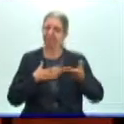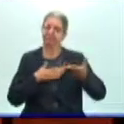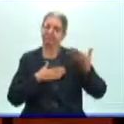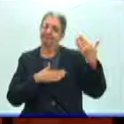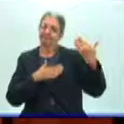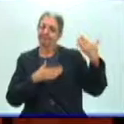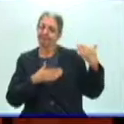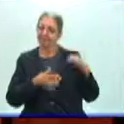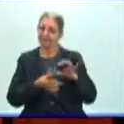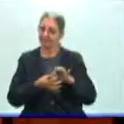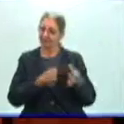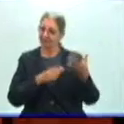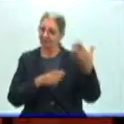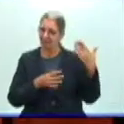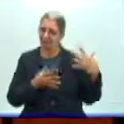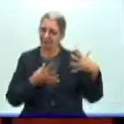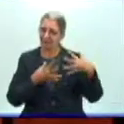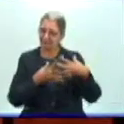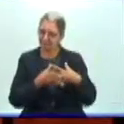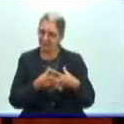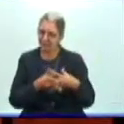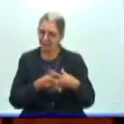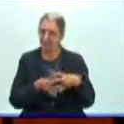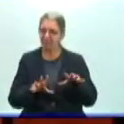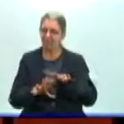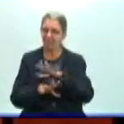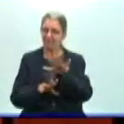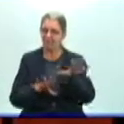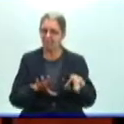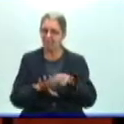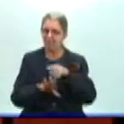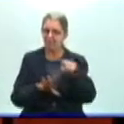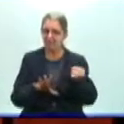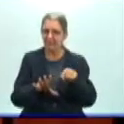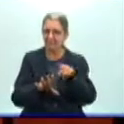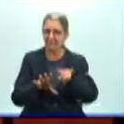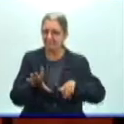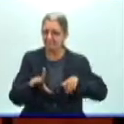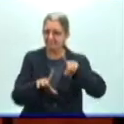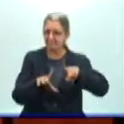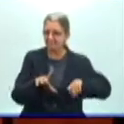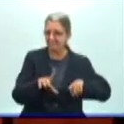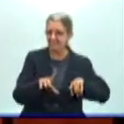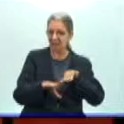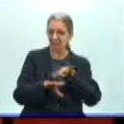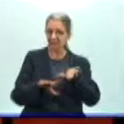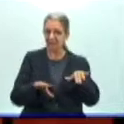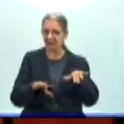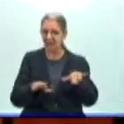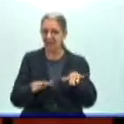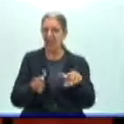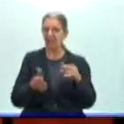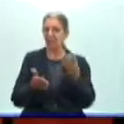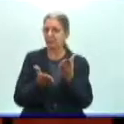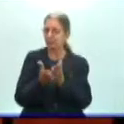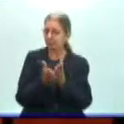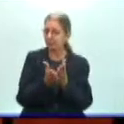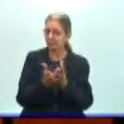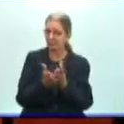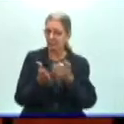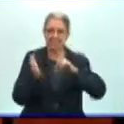anteriores, relacionados con las figuras planas, que has estudiado desde el punto hasta